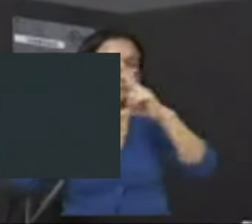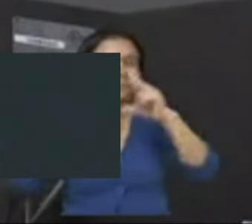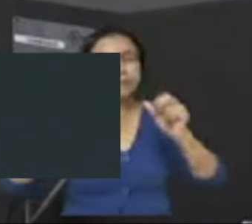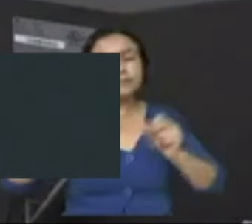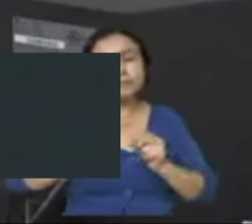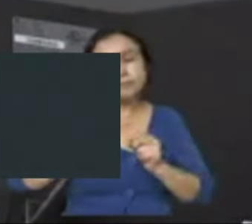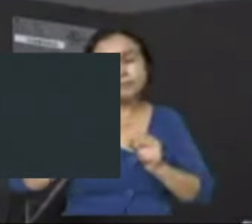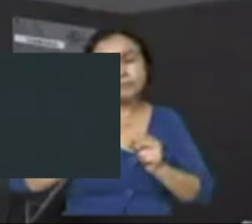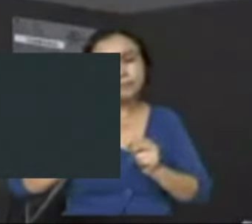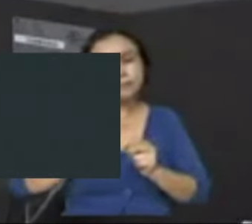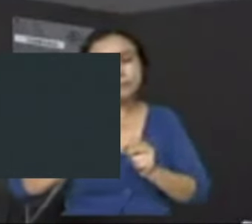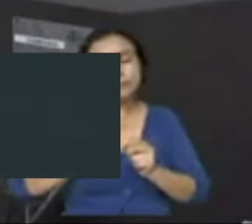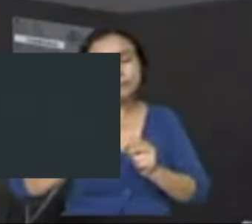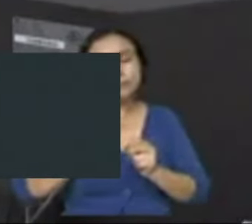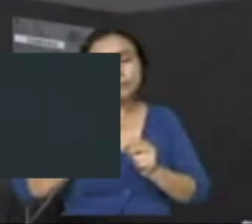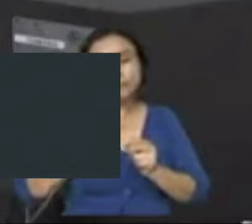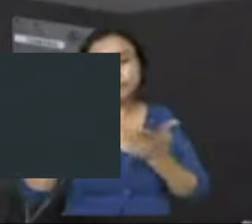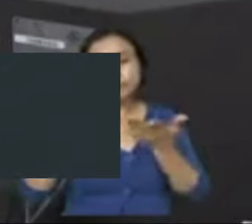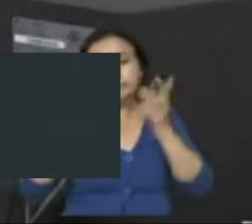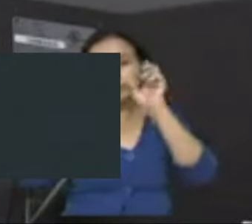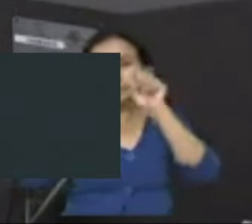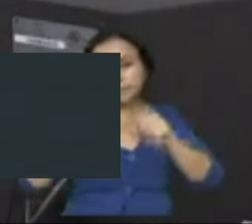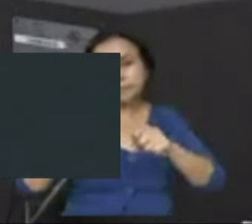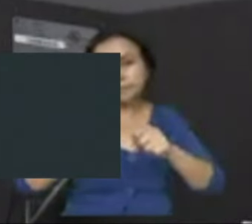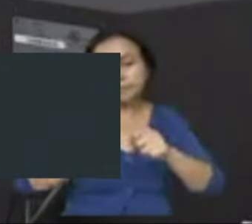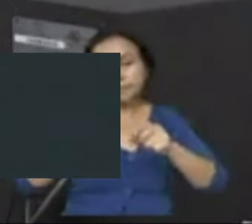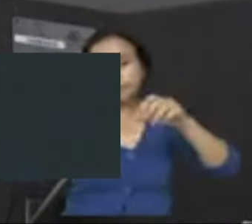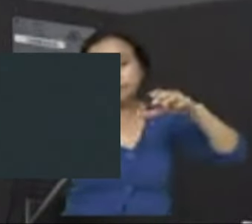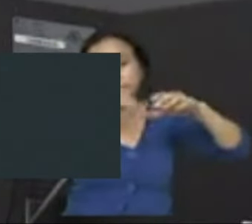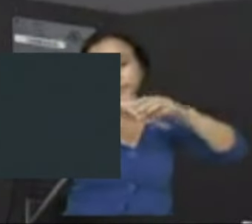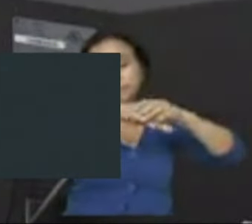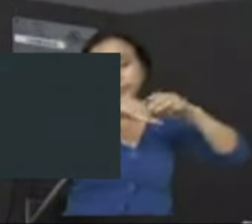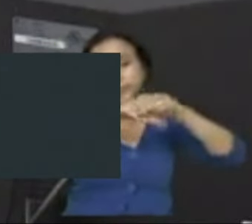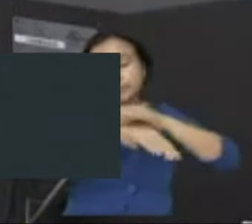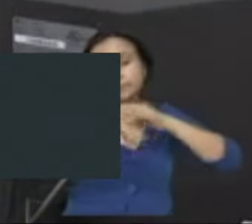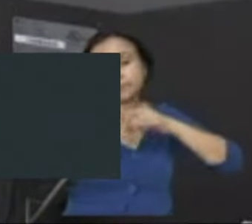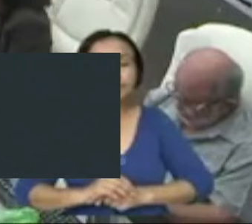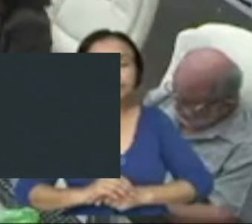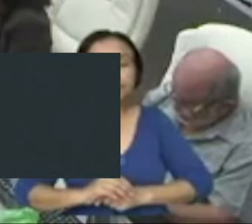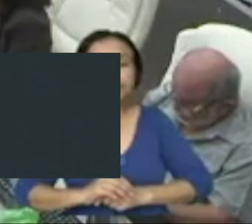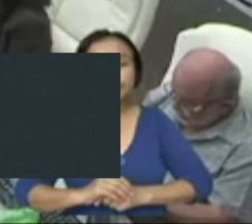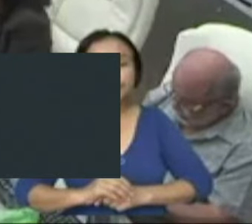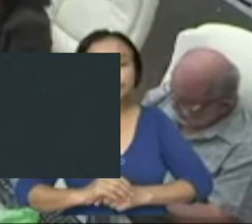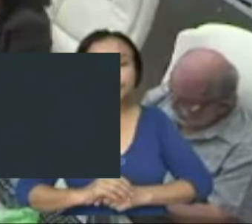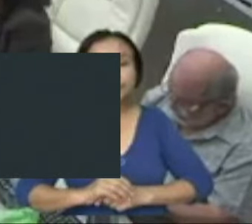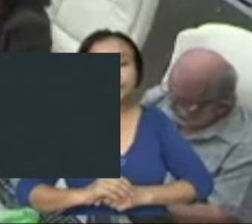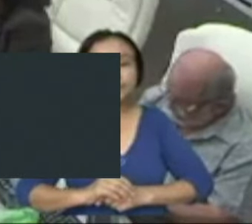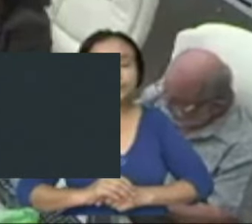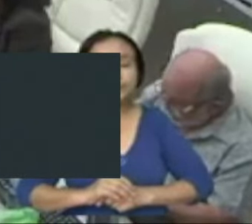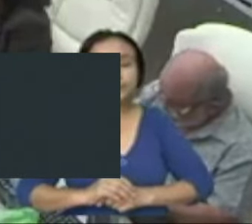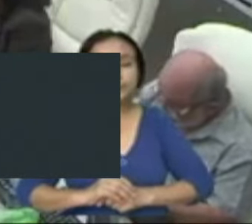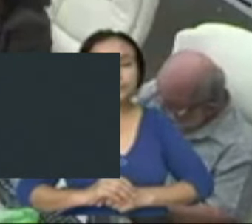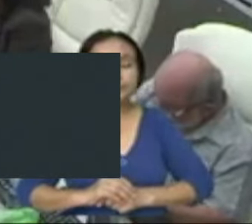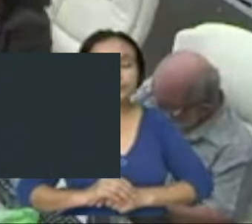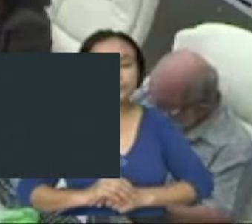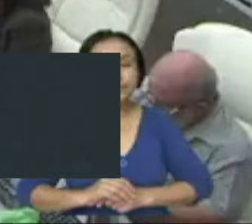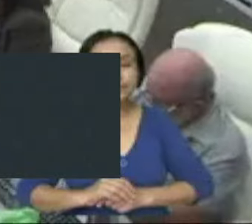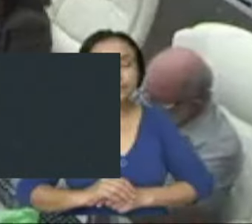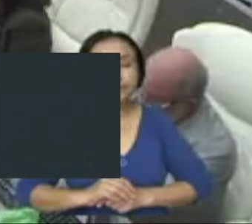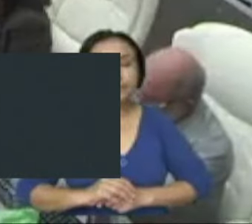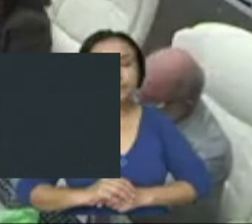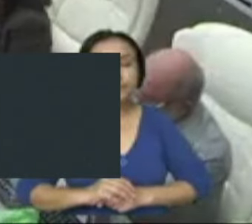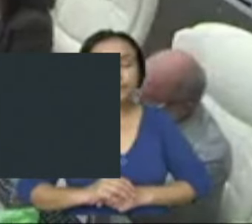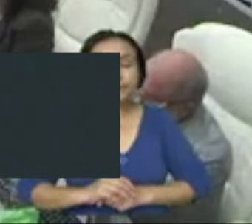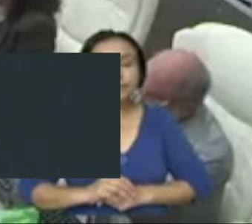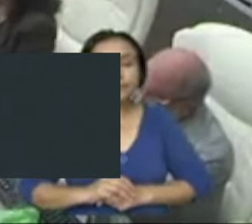cuenta con menos capacidad de almacenamiento de GLP. Gutiérrez indicó que con la fluctuación del